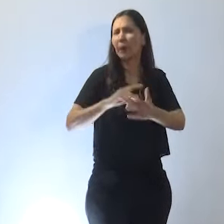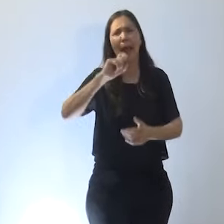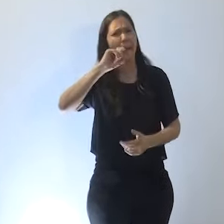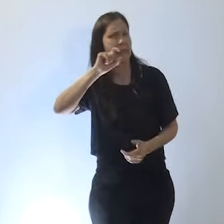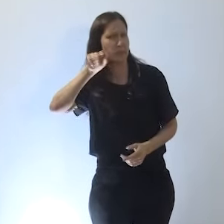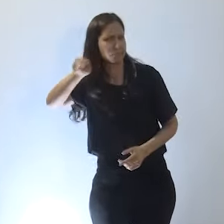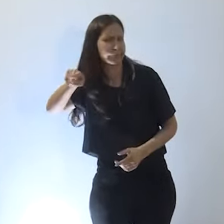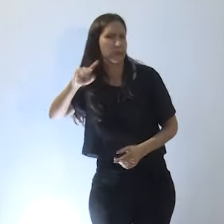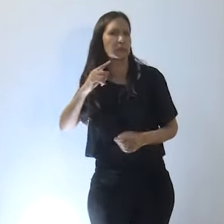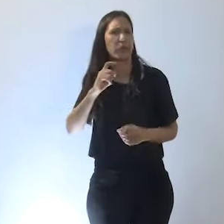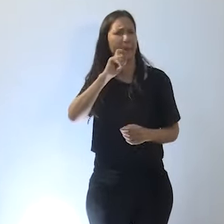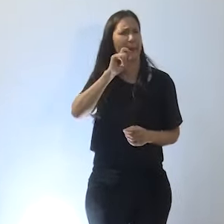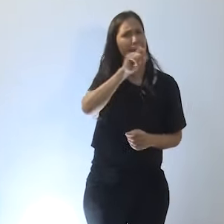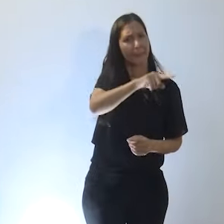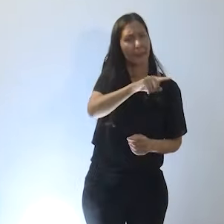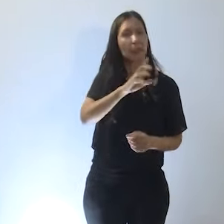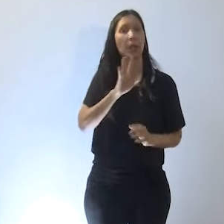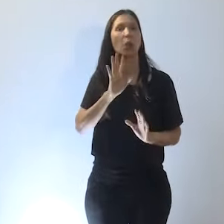ación